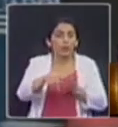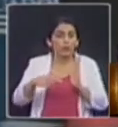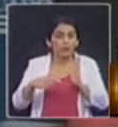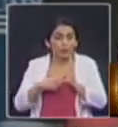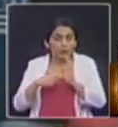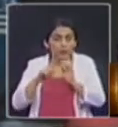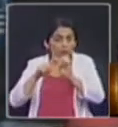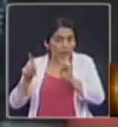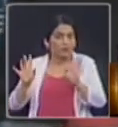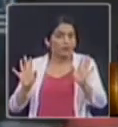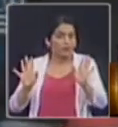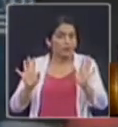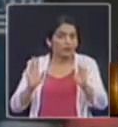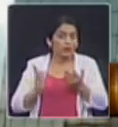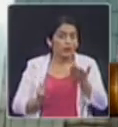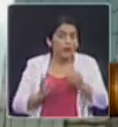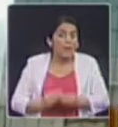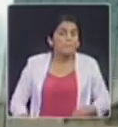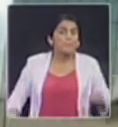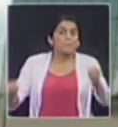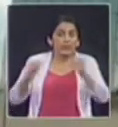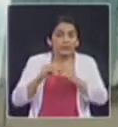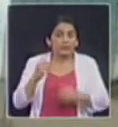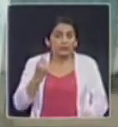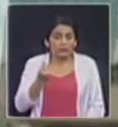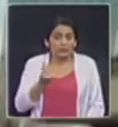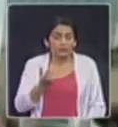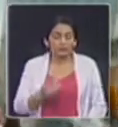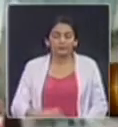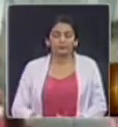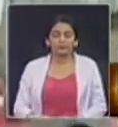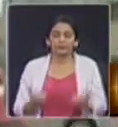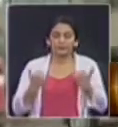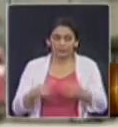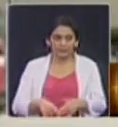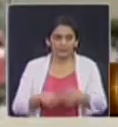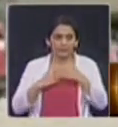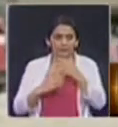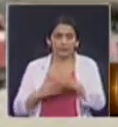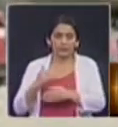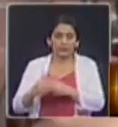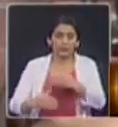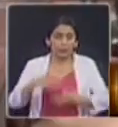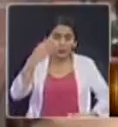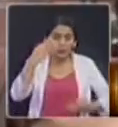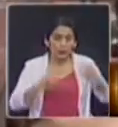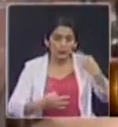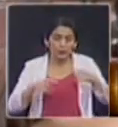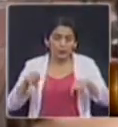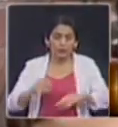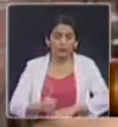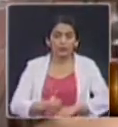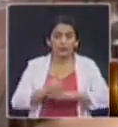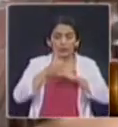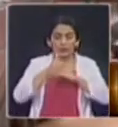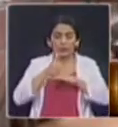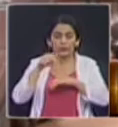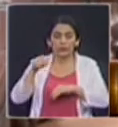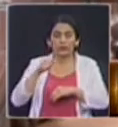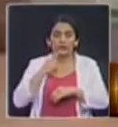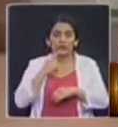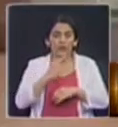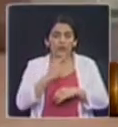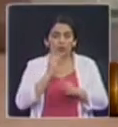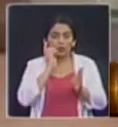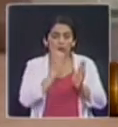podrían incrementar mucho más las cantidades. En este primer proceso judicial, la Procuraduría se presentó como acusador particular. Diego